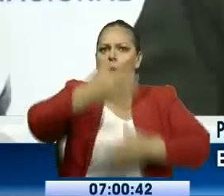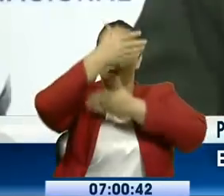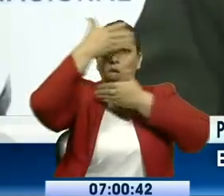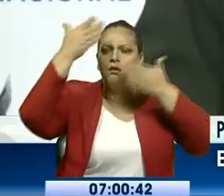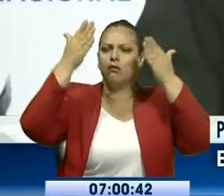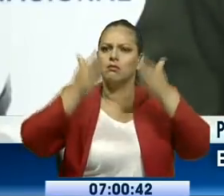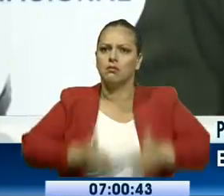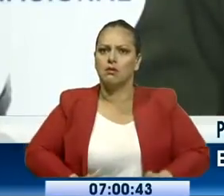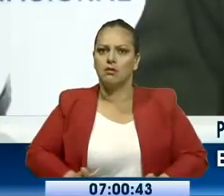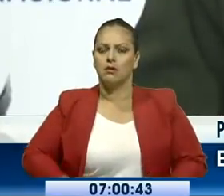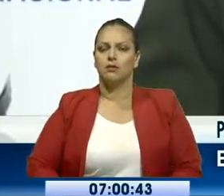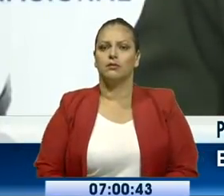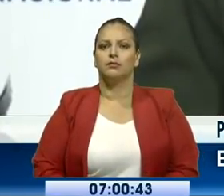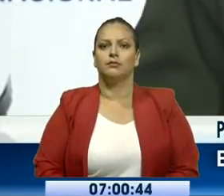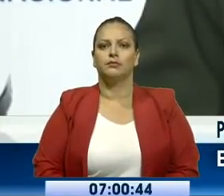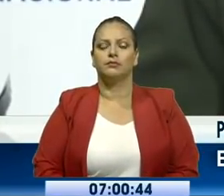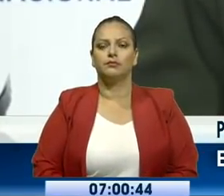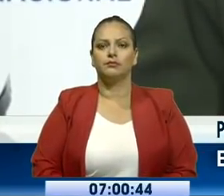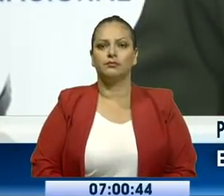funciones. Haciéndose pasar como